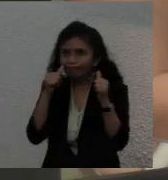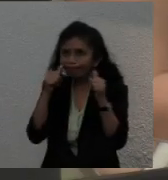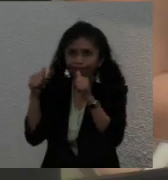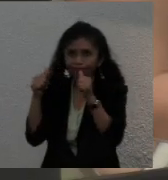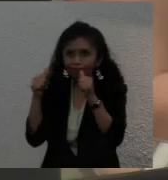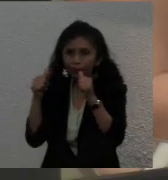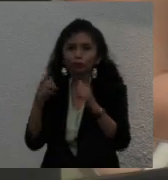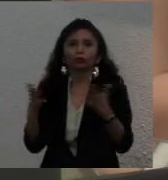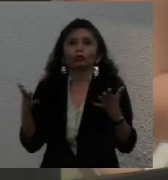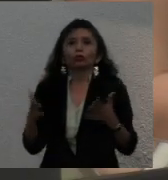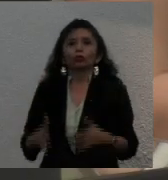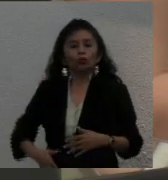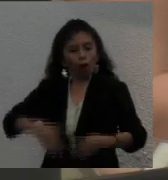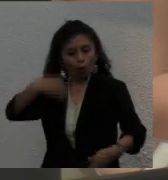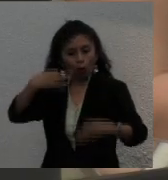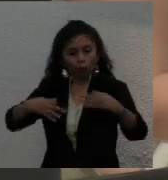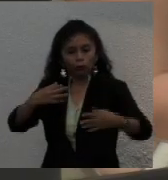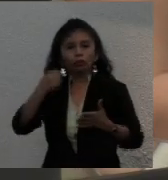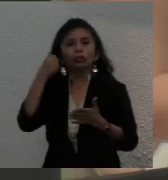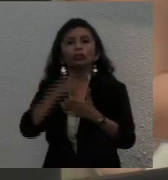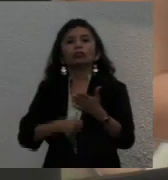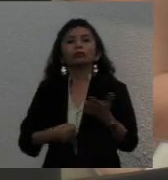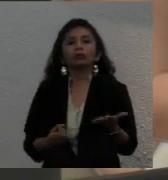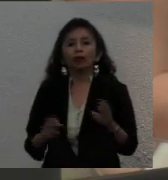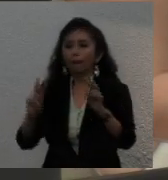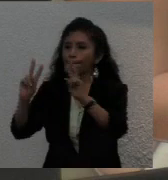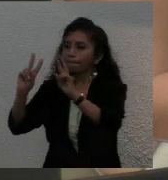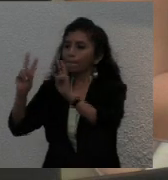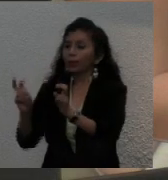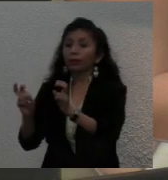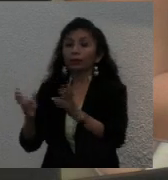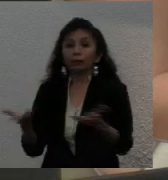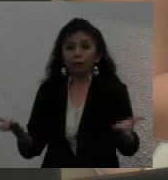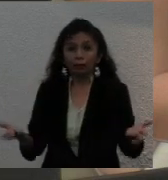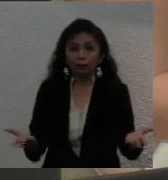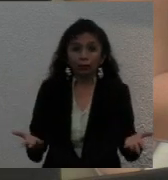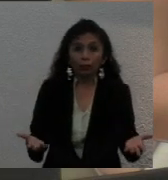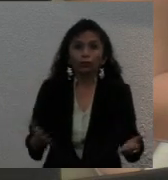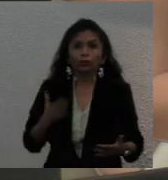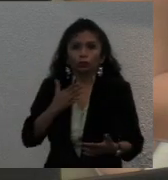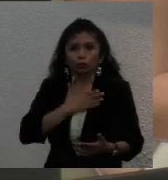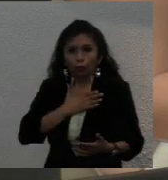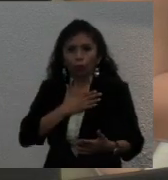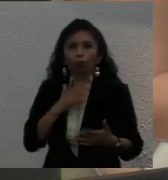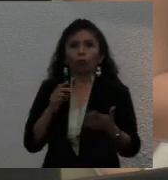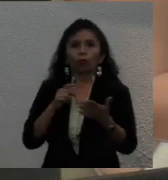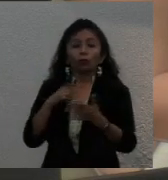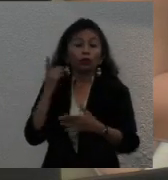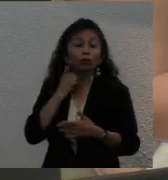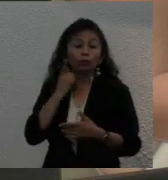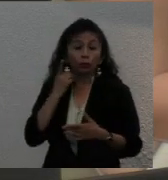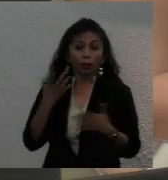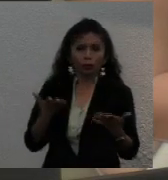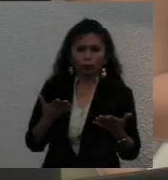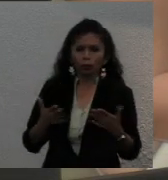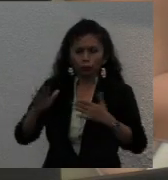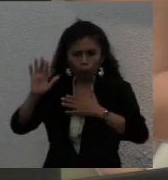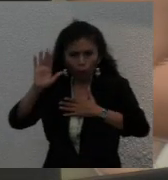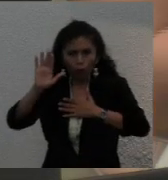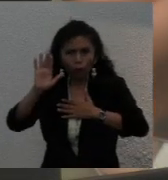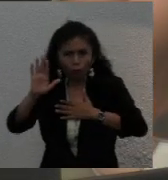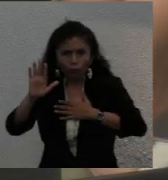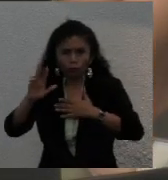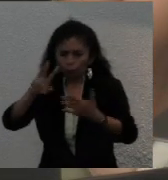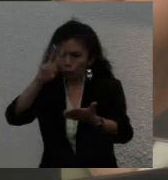poder y reclama justicia. Cierro comillas. No obstante, como legislador del Partido del Trabajo, me he comprometido con